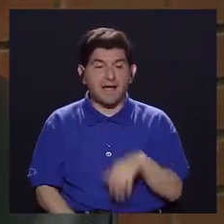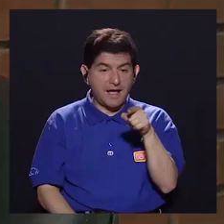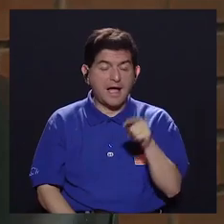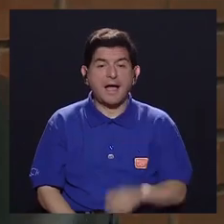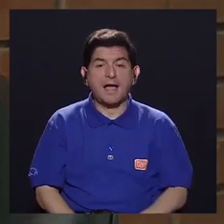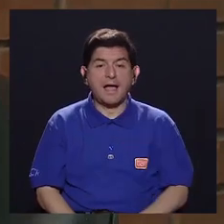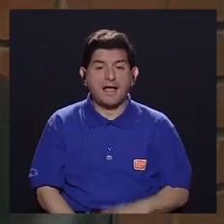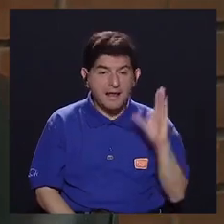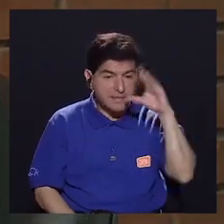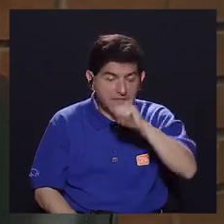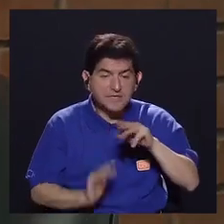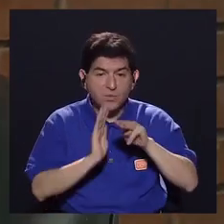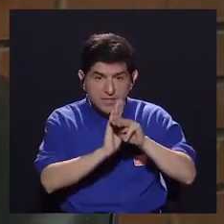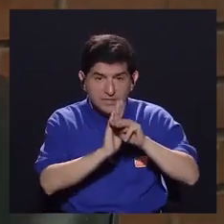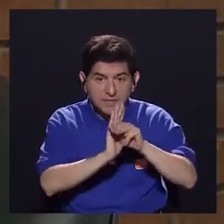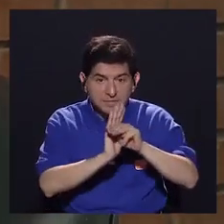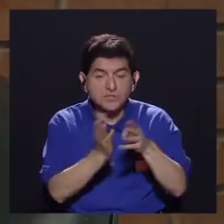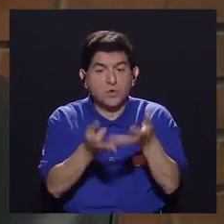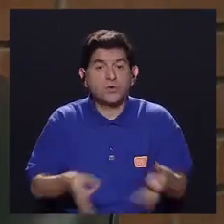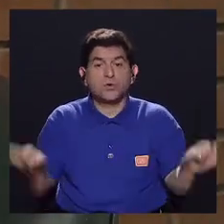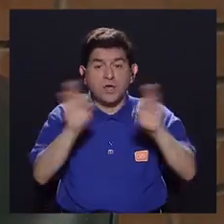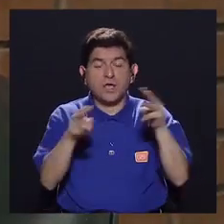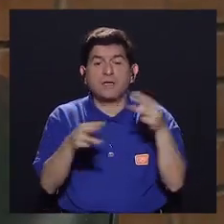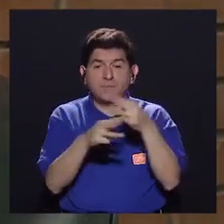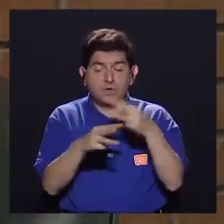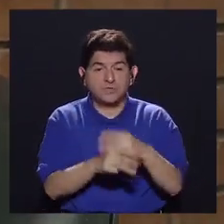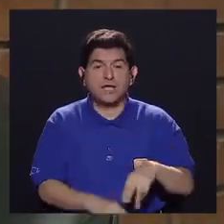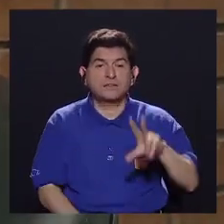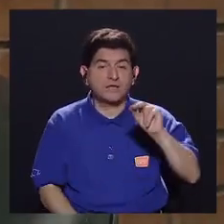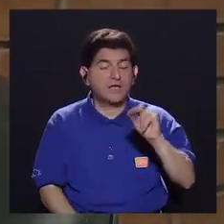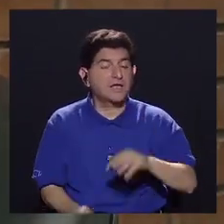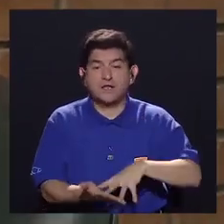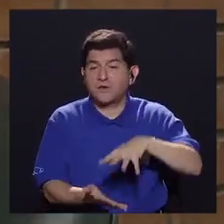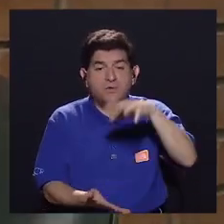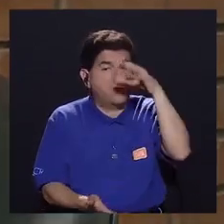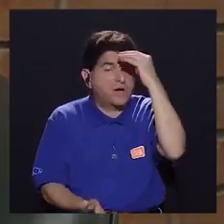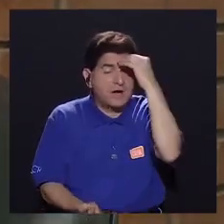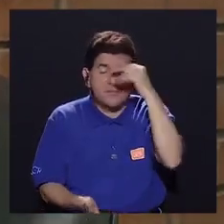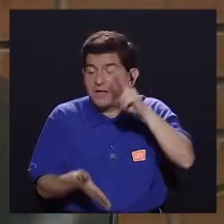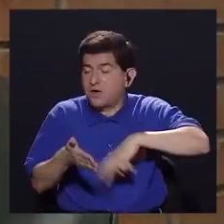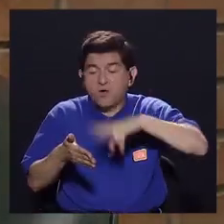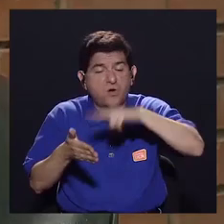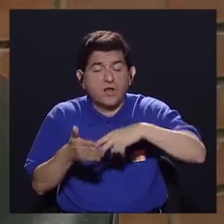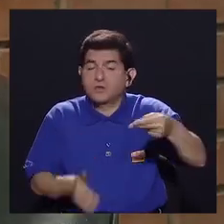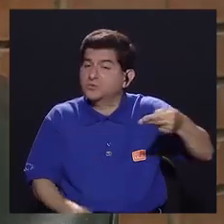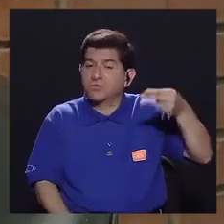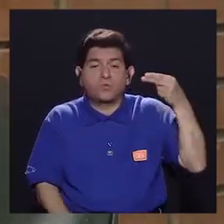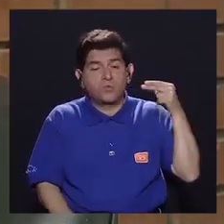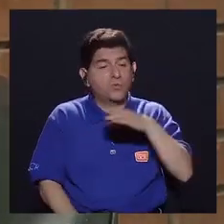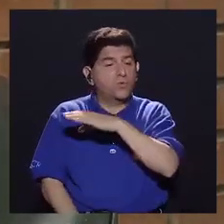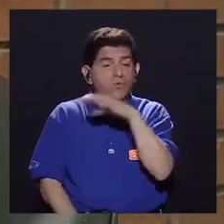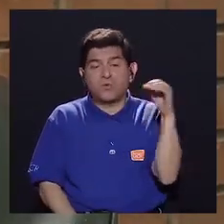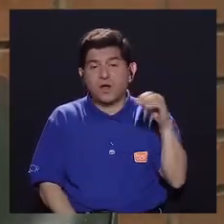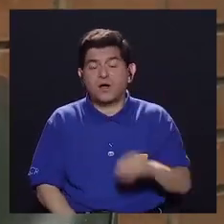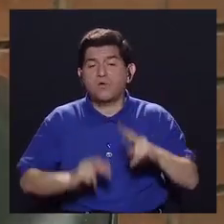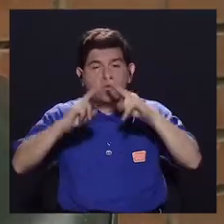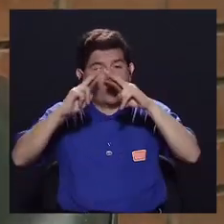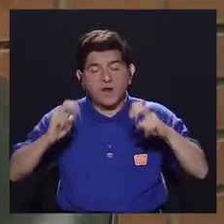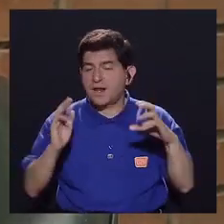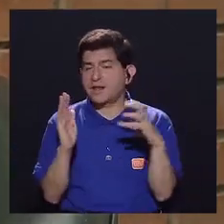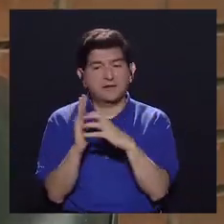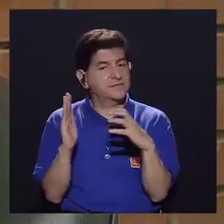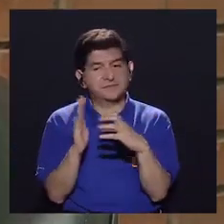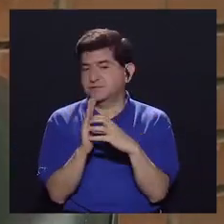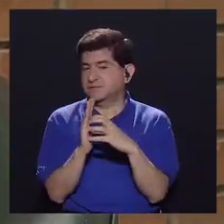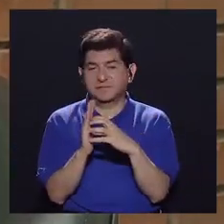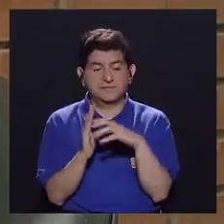el reconocimiento de patrones, es muy propio de la matemática y no está presente, digamos, en el aprendizaje o en la lectura de la historia o en el